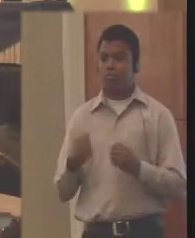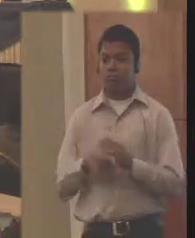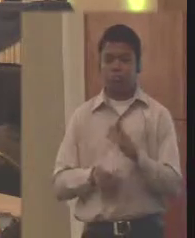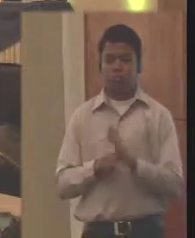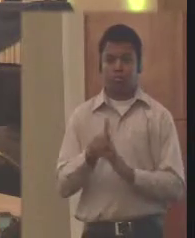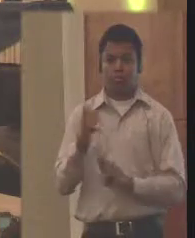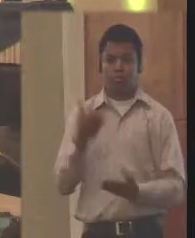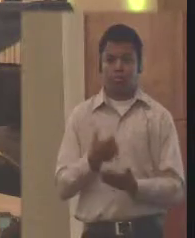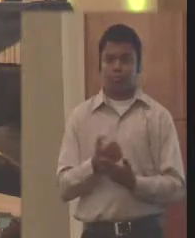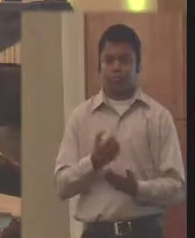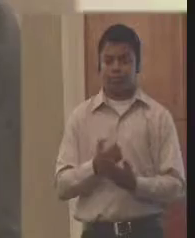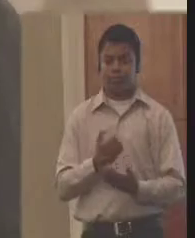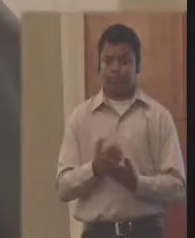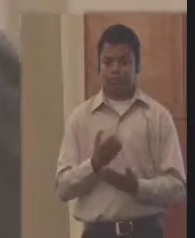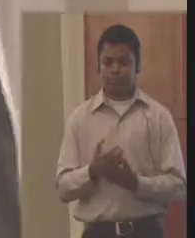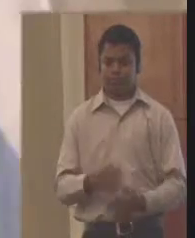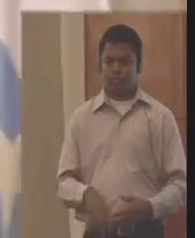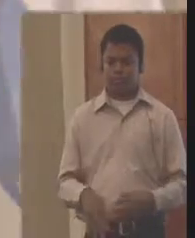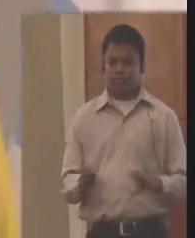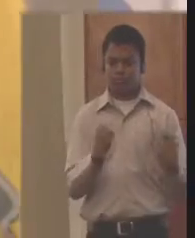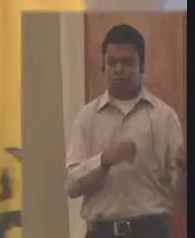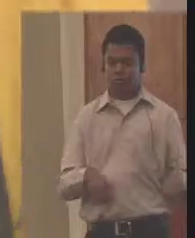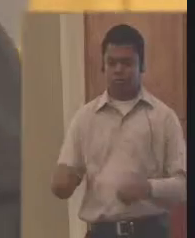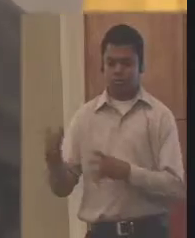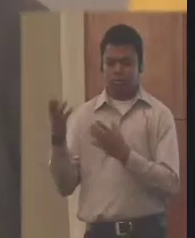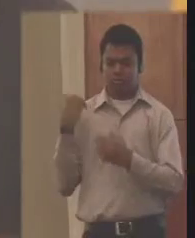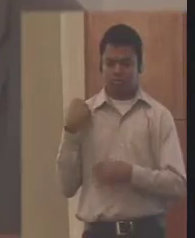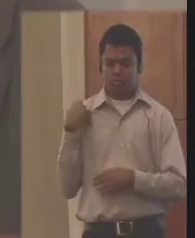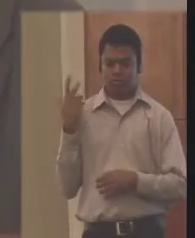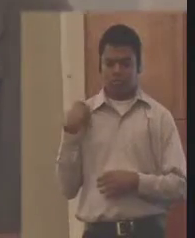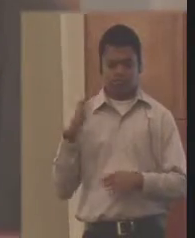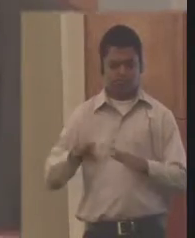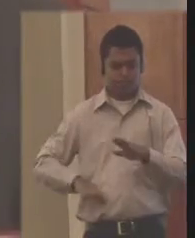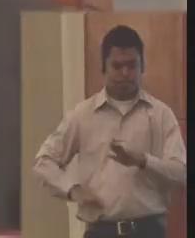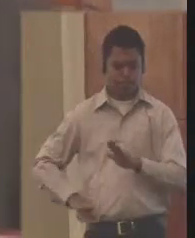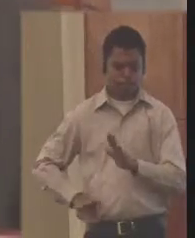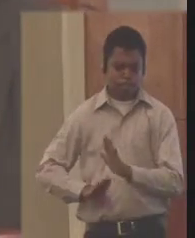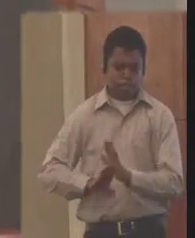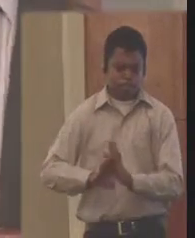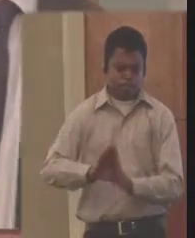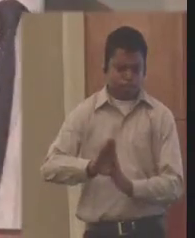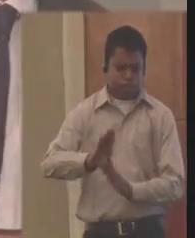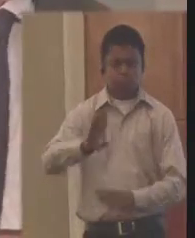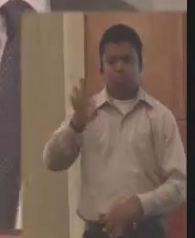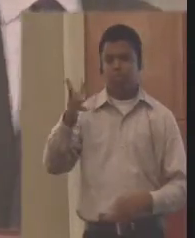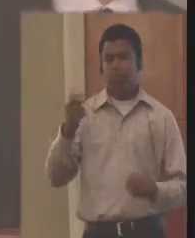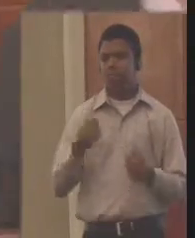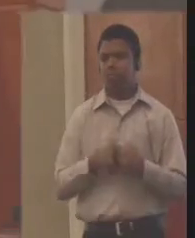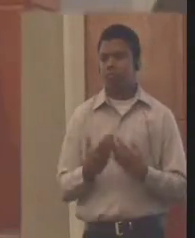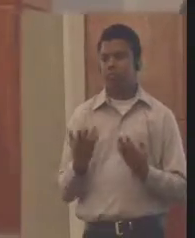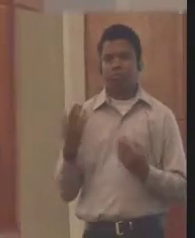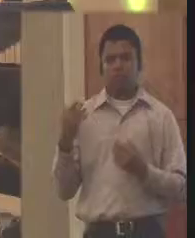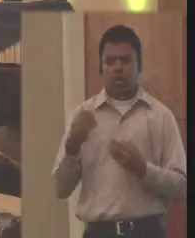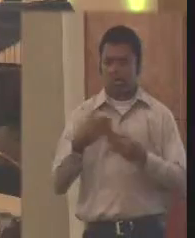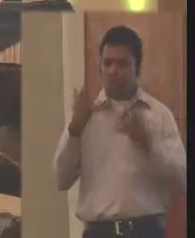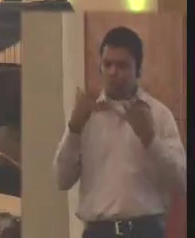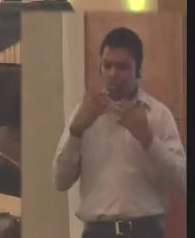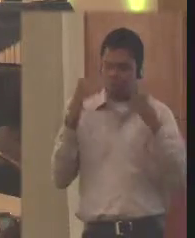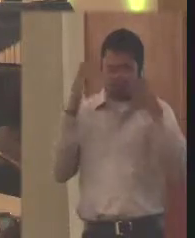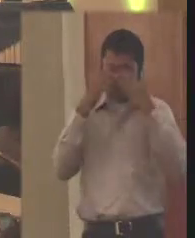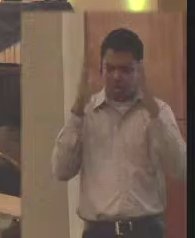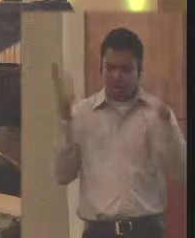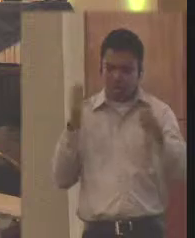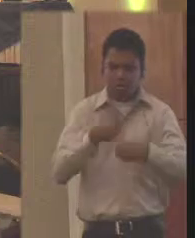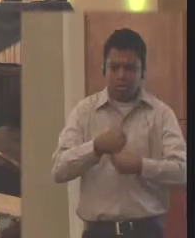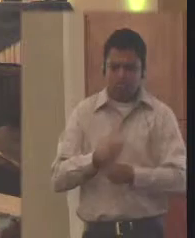Económico. Es una organización que tiene un gran avance en el tema de conceptualización,